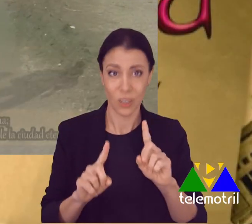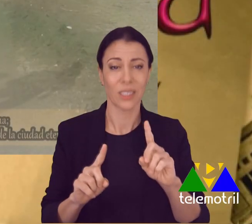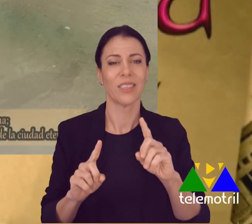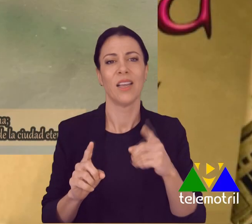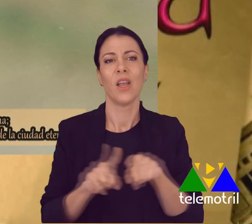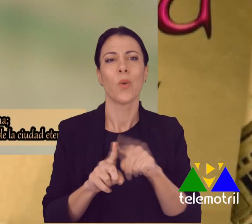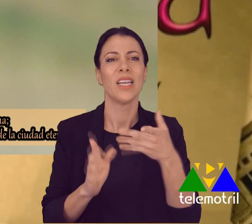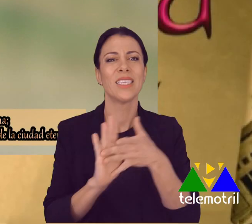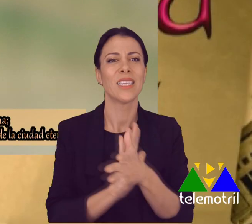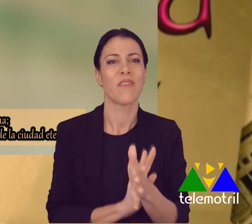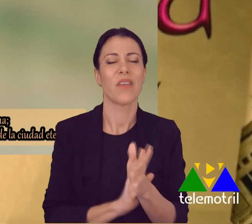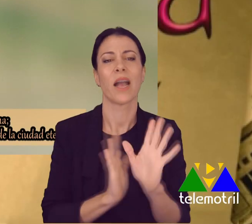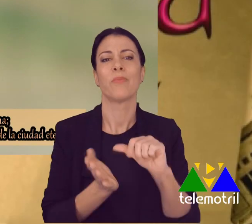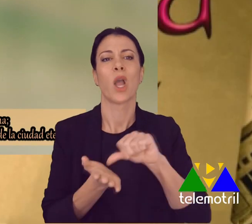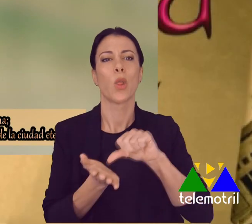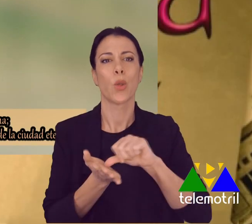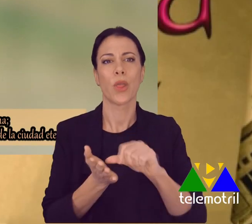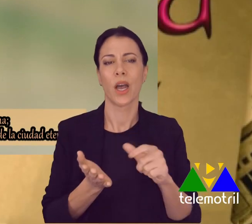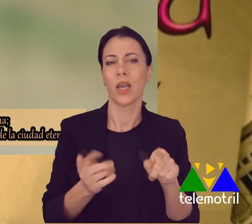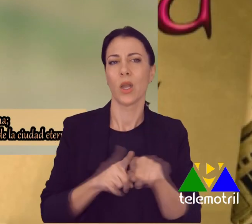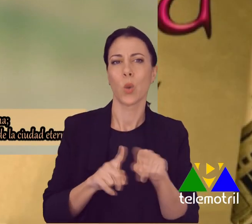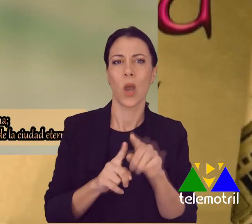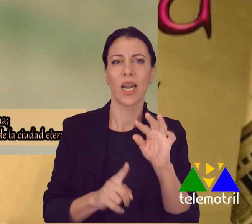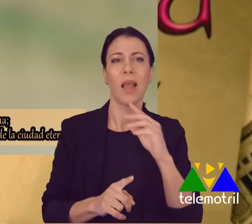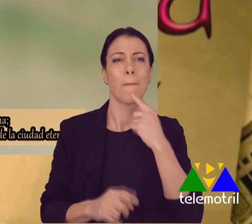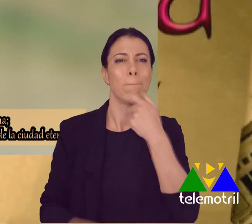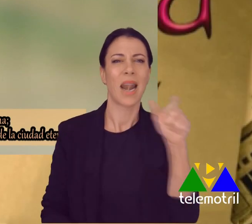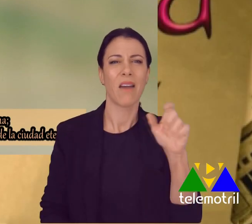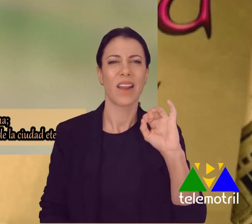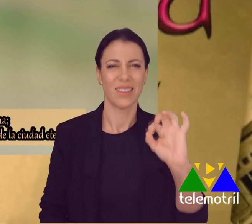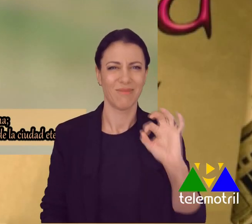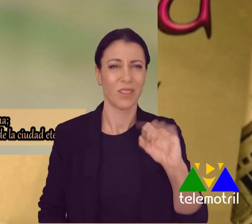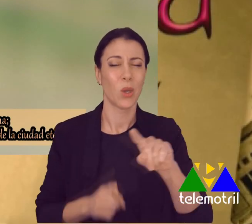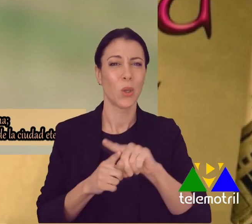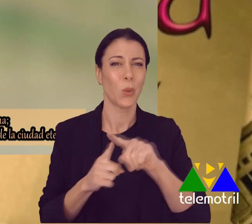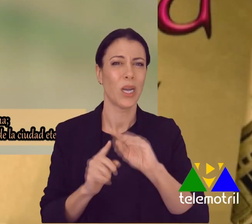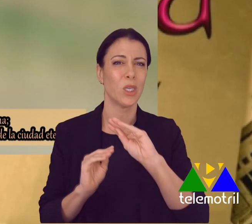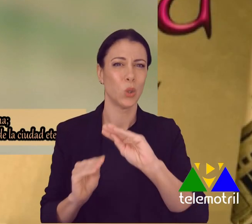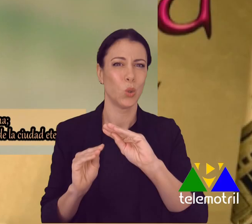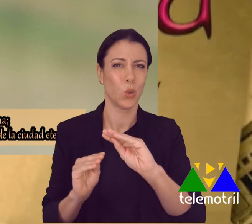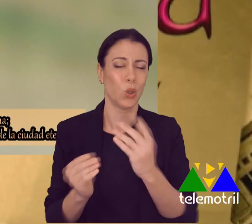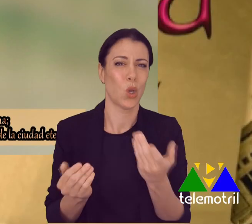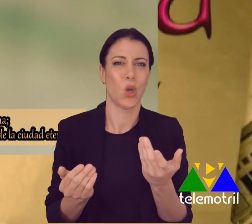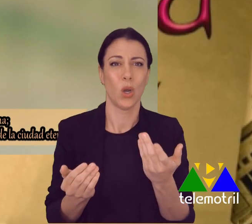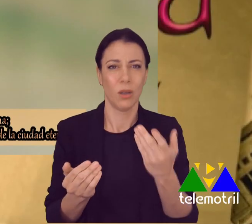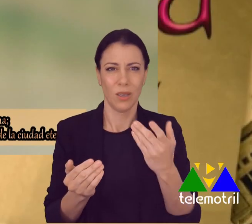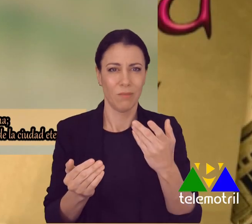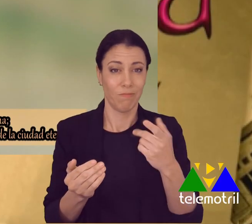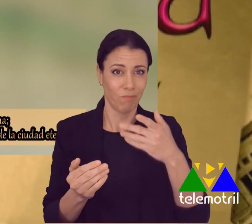Civitas Sesi, la ciudad de Sesi, Firmum Julium SPQ, que es Senatus Populusque Romanorum,